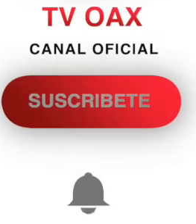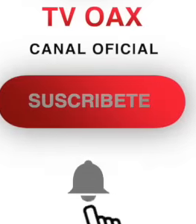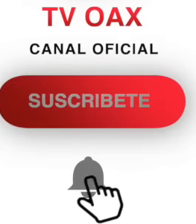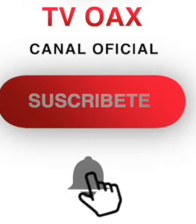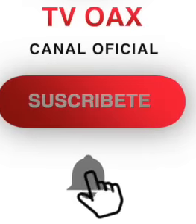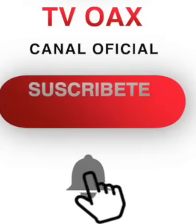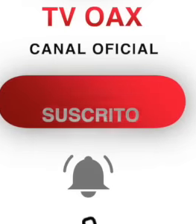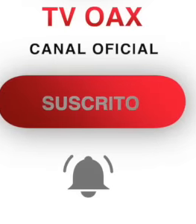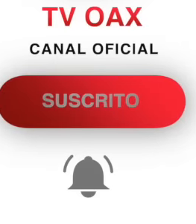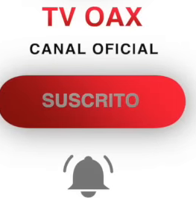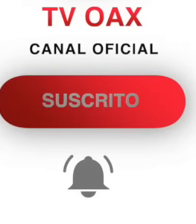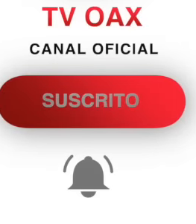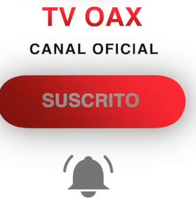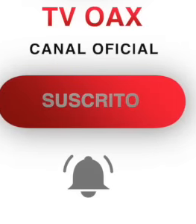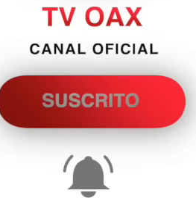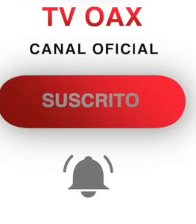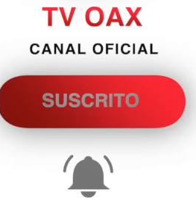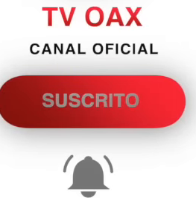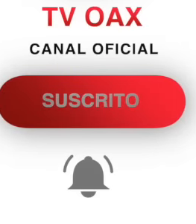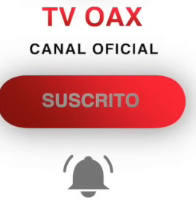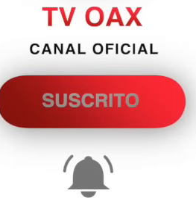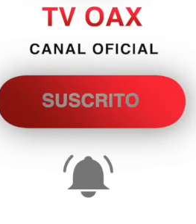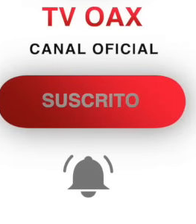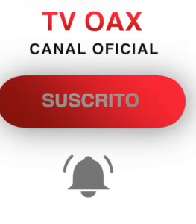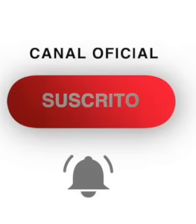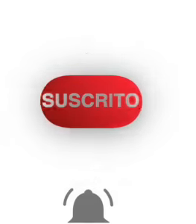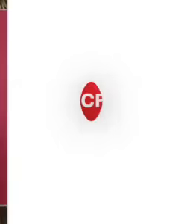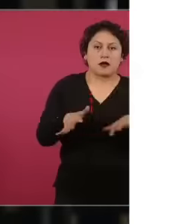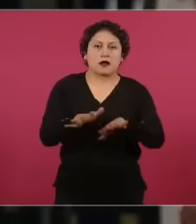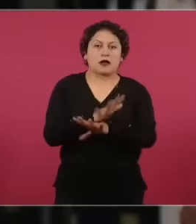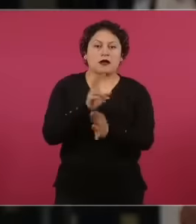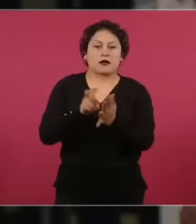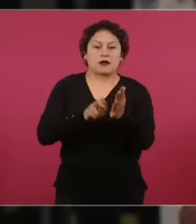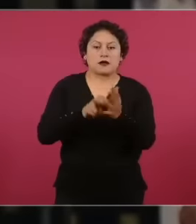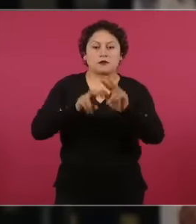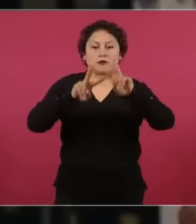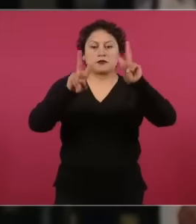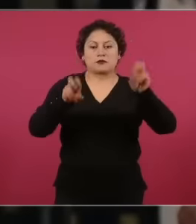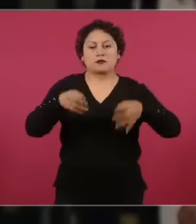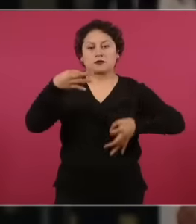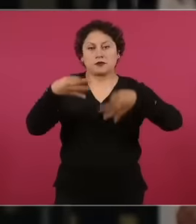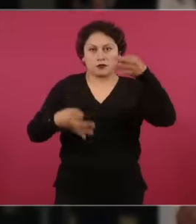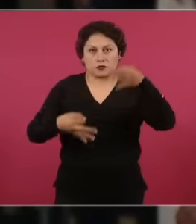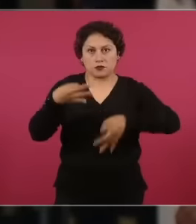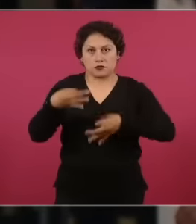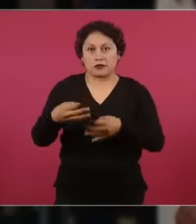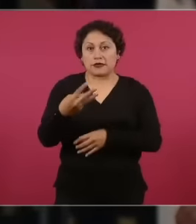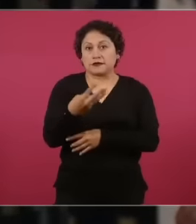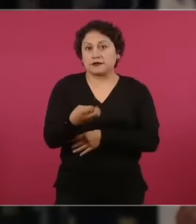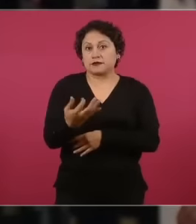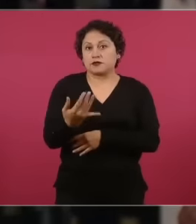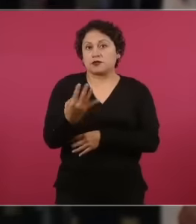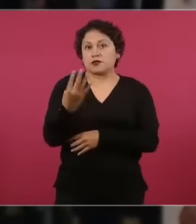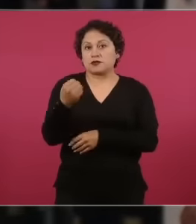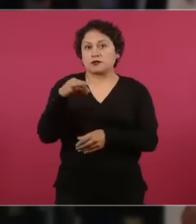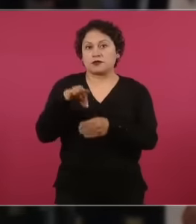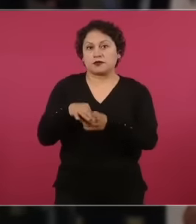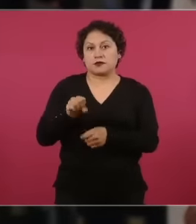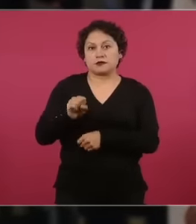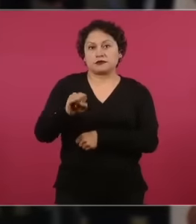general el dictamen con proyecto de decreto de los cambios en materia judicial. Fueron 359 votos a